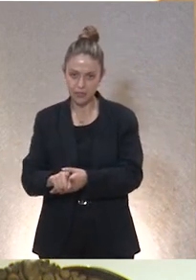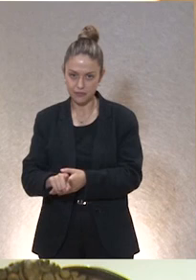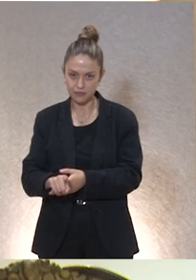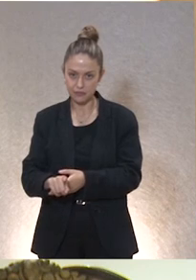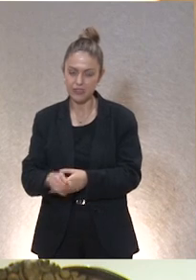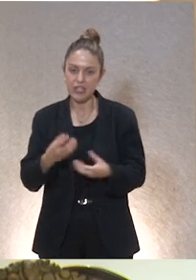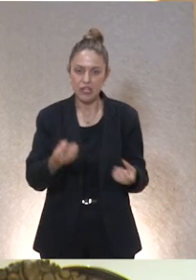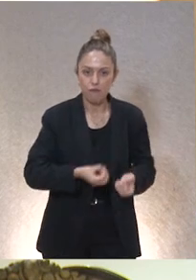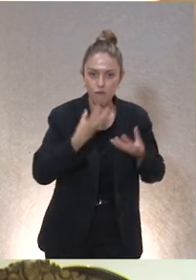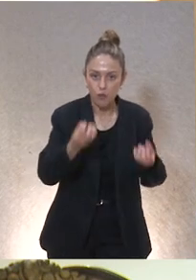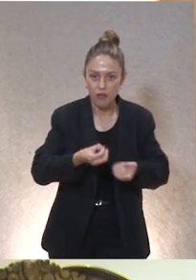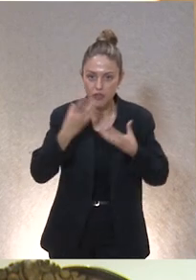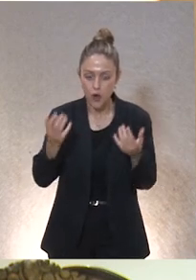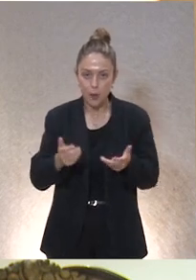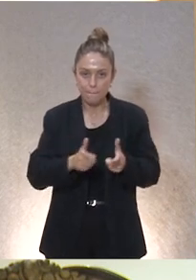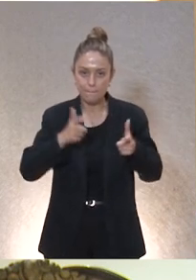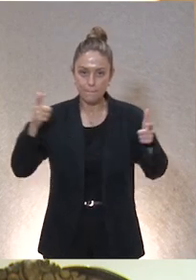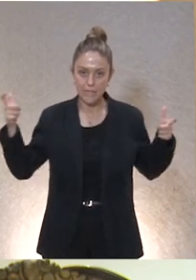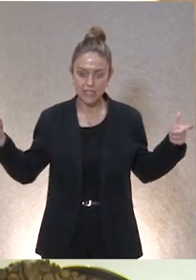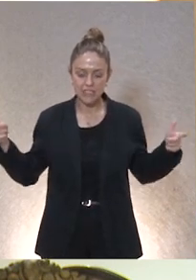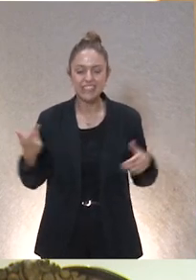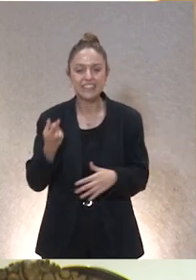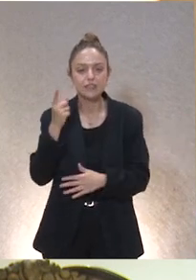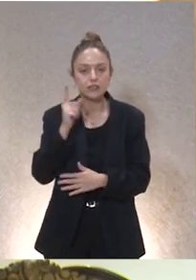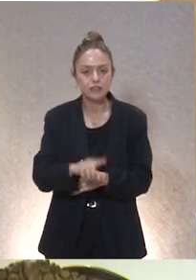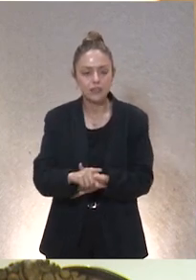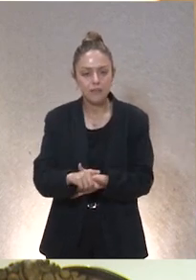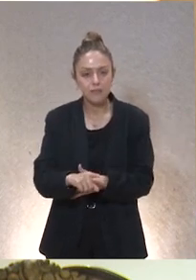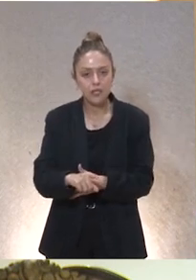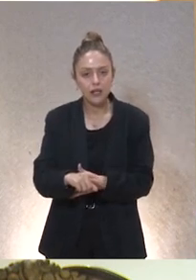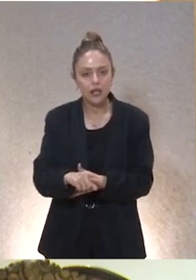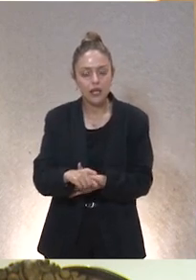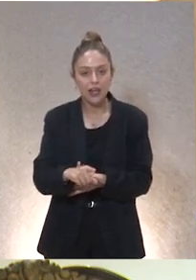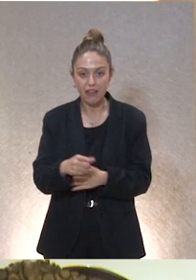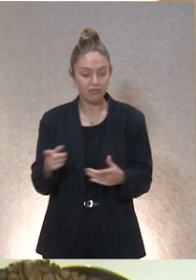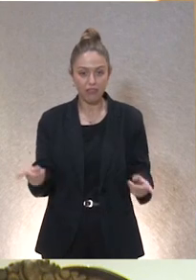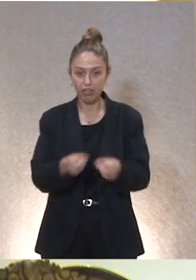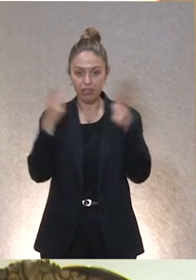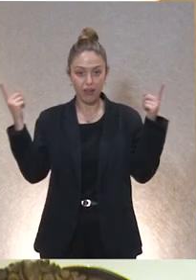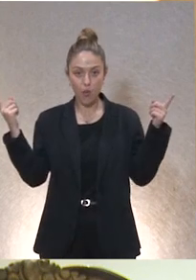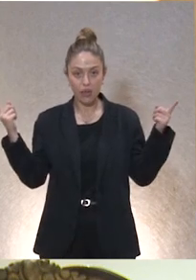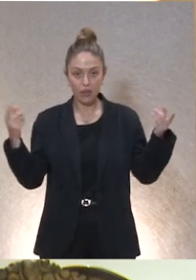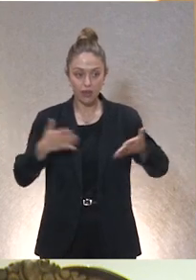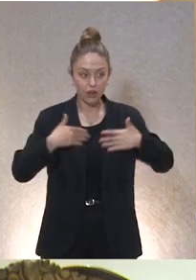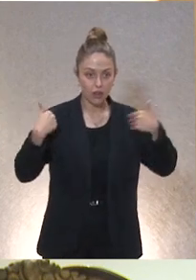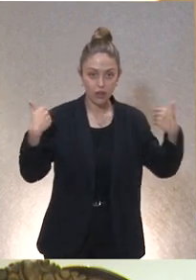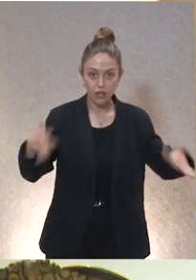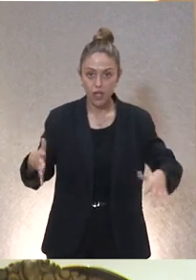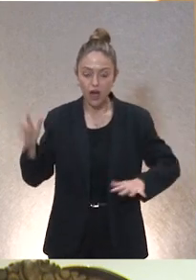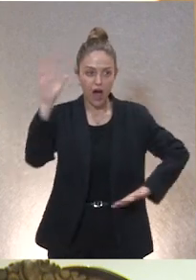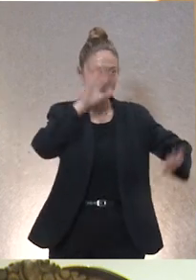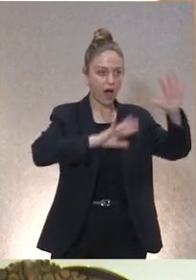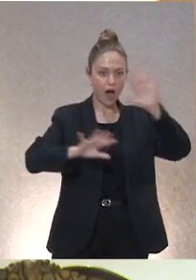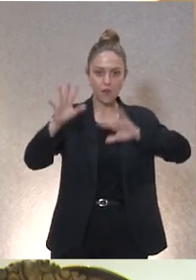más información sobre sobre too de cualquiera tanto que abruma confunde y